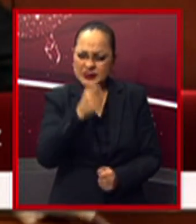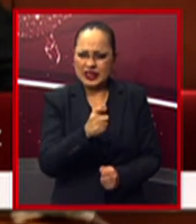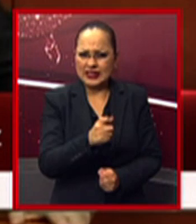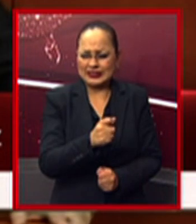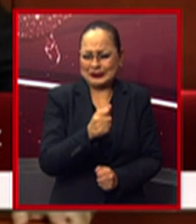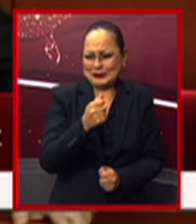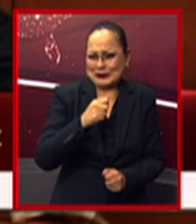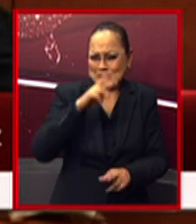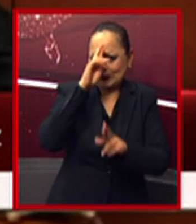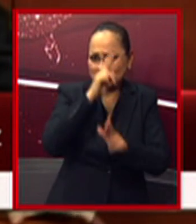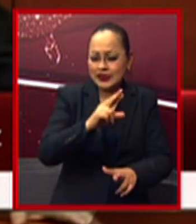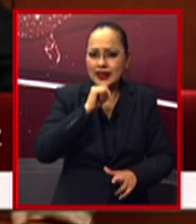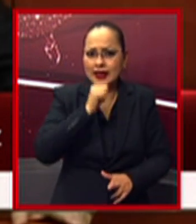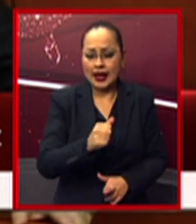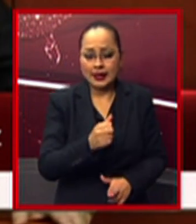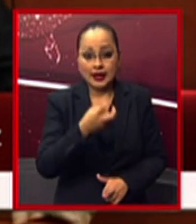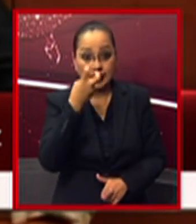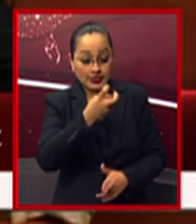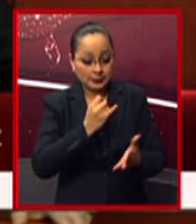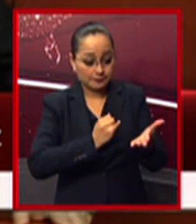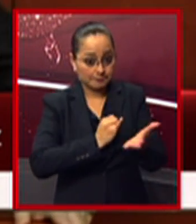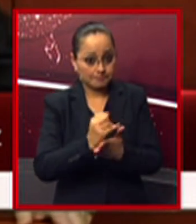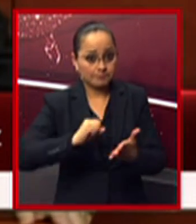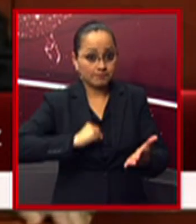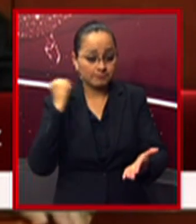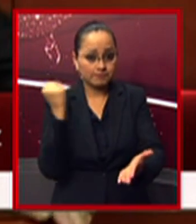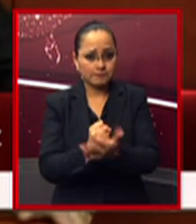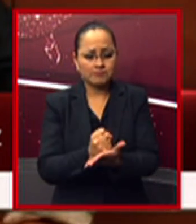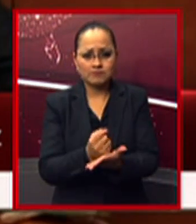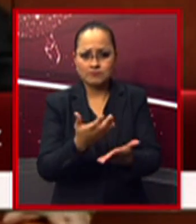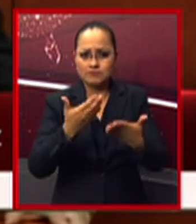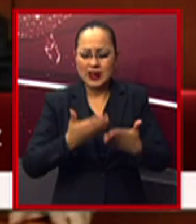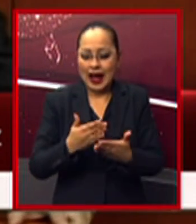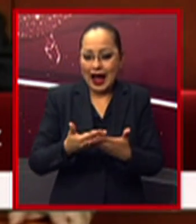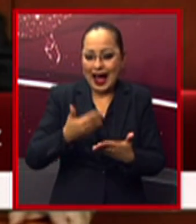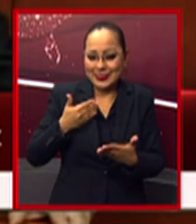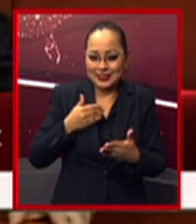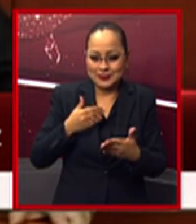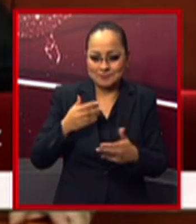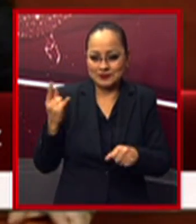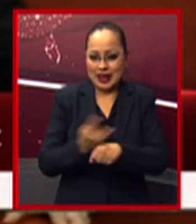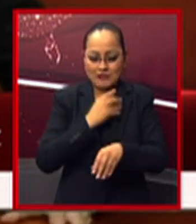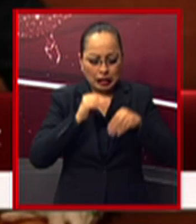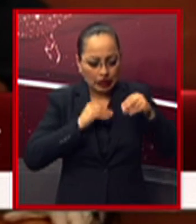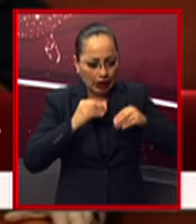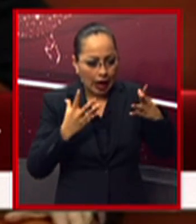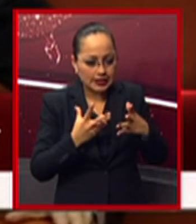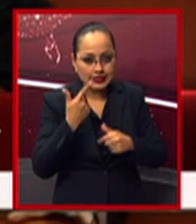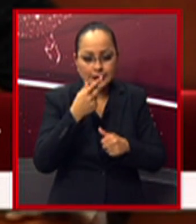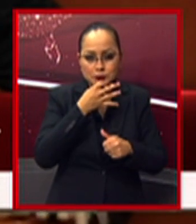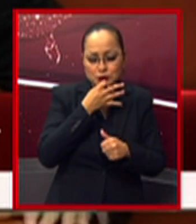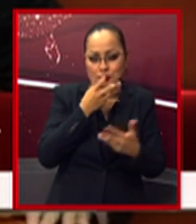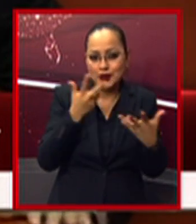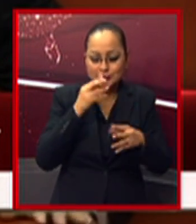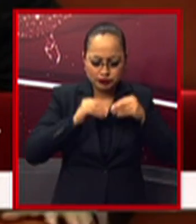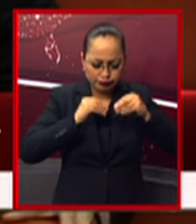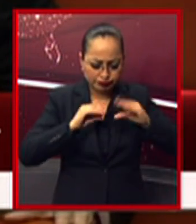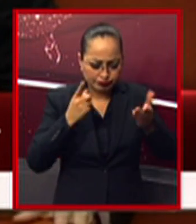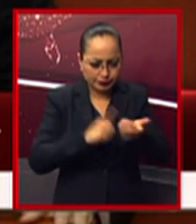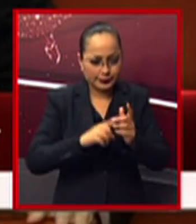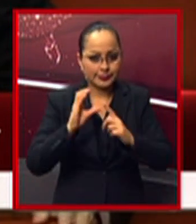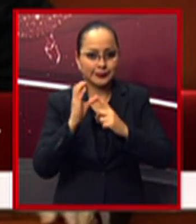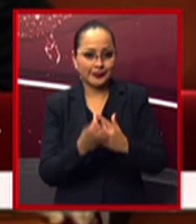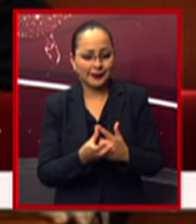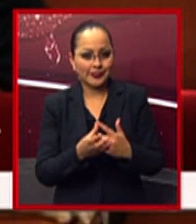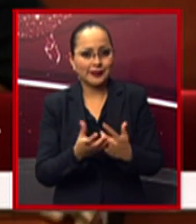Se aprobó ese dictamen prefabricado en 7 minutos en la comisión,